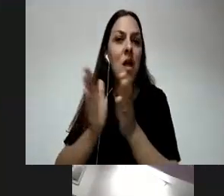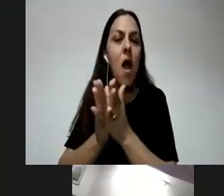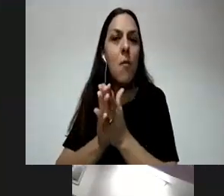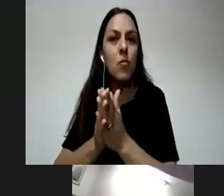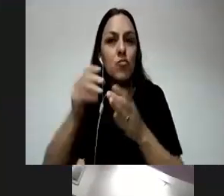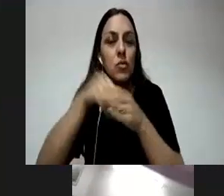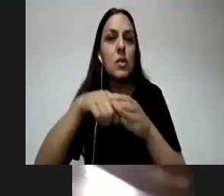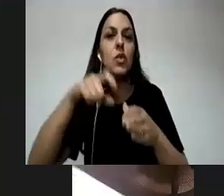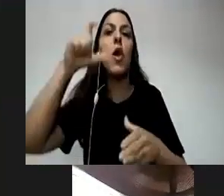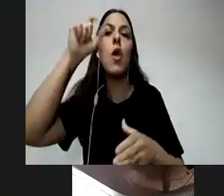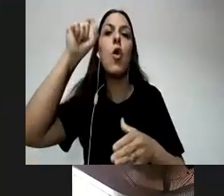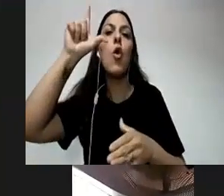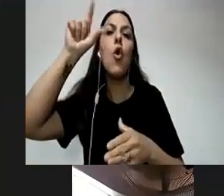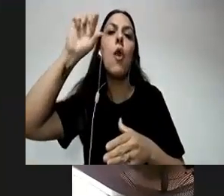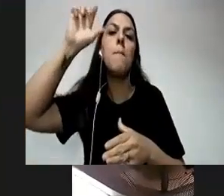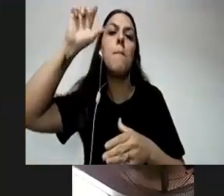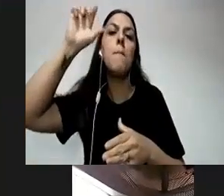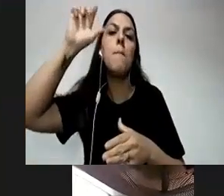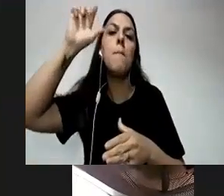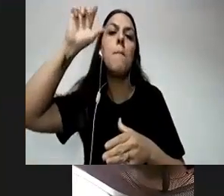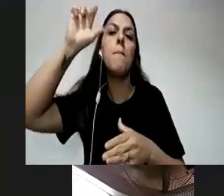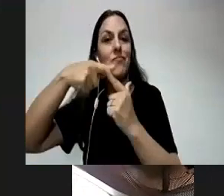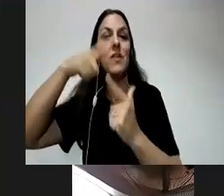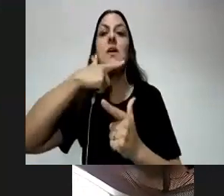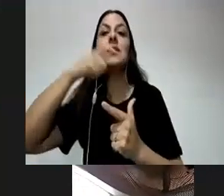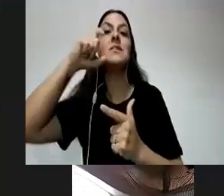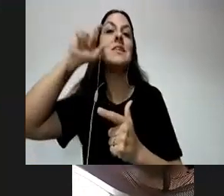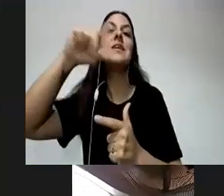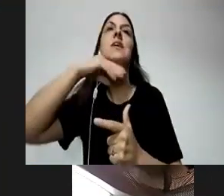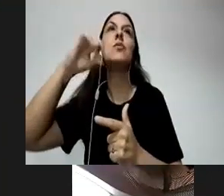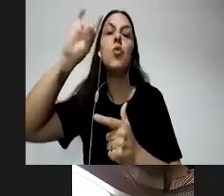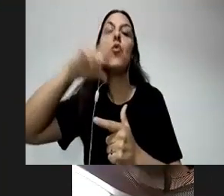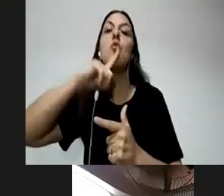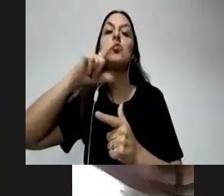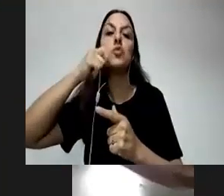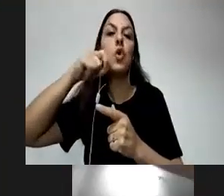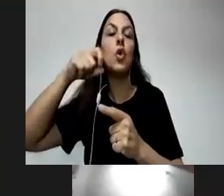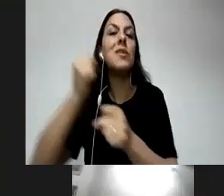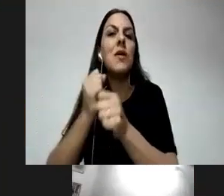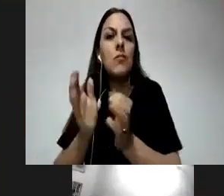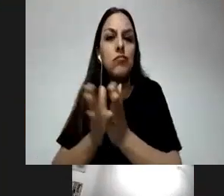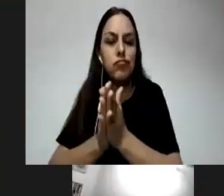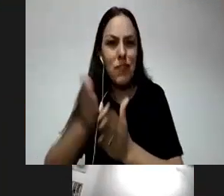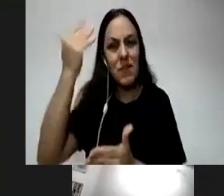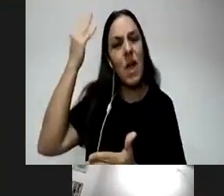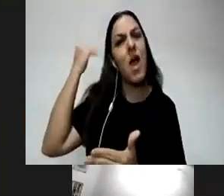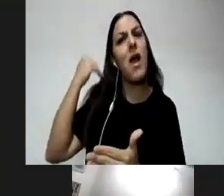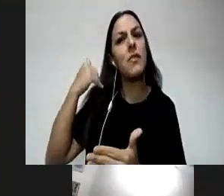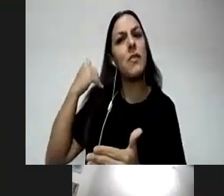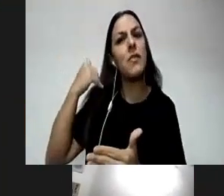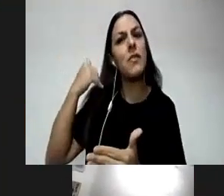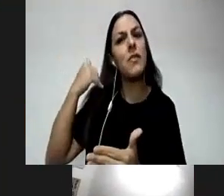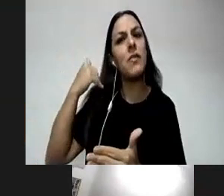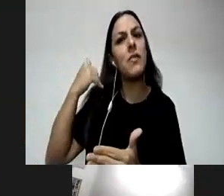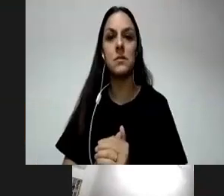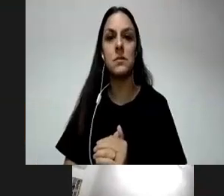CIJUSO. Marcelo, Santiago, cuántas horas de sobremesa tratando de cómo hacer